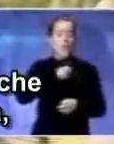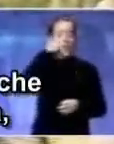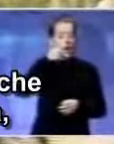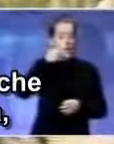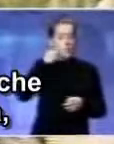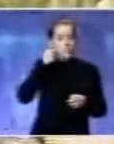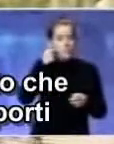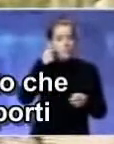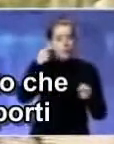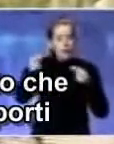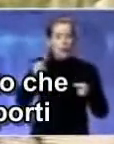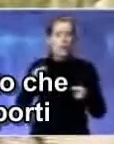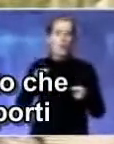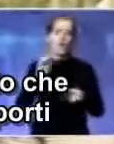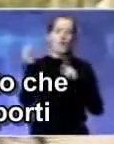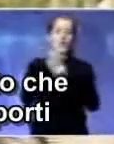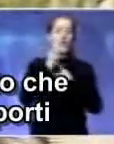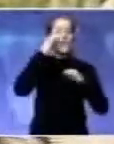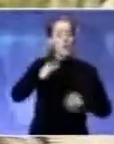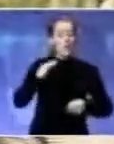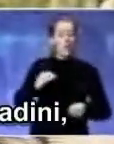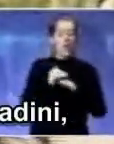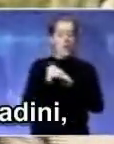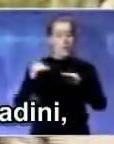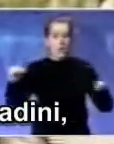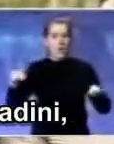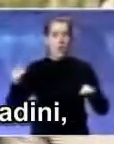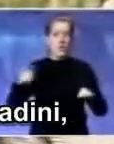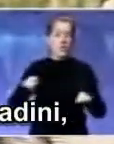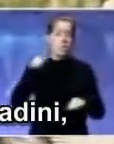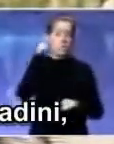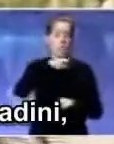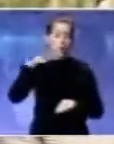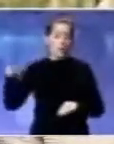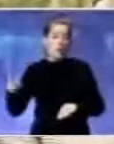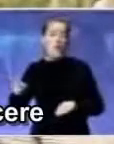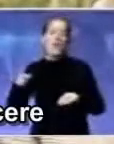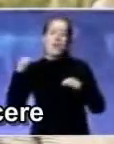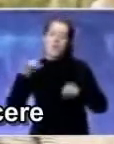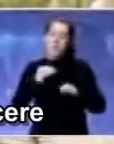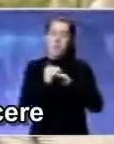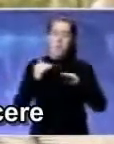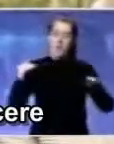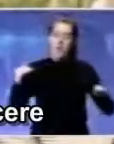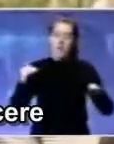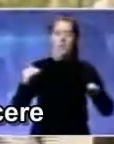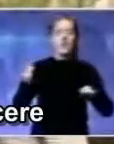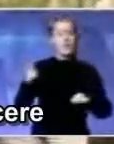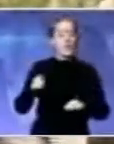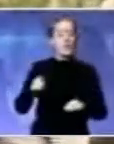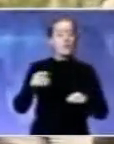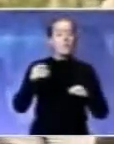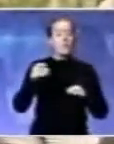la igualdad, que deben de procurar el buen trato entre la ciudadanía y con la ciudadanía, deben también de